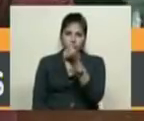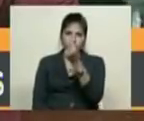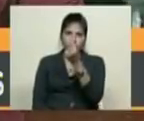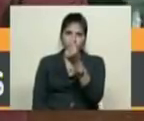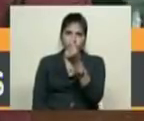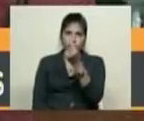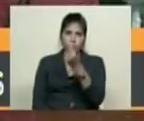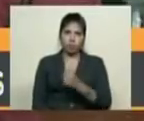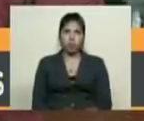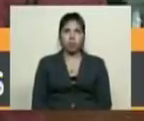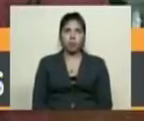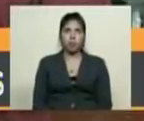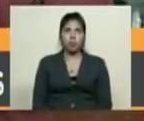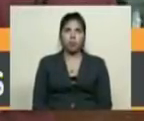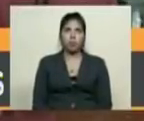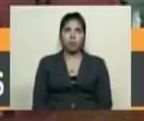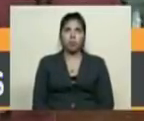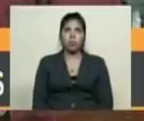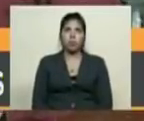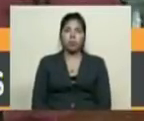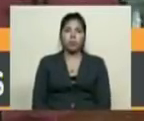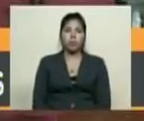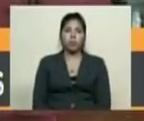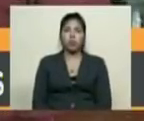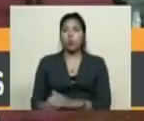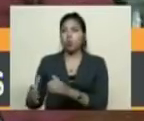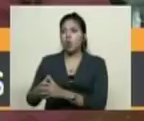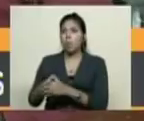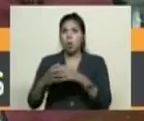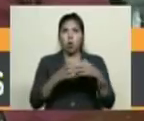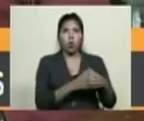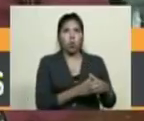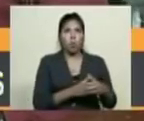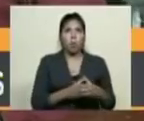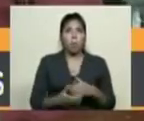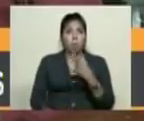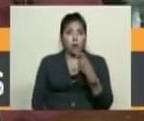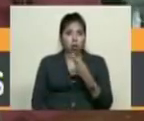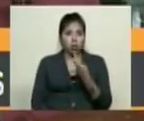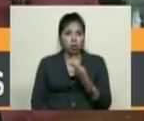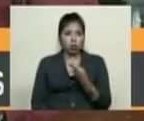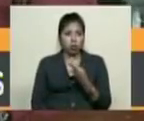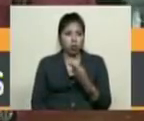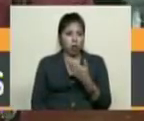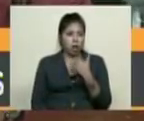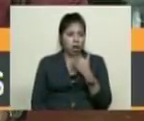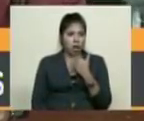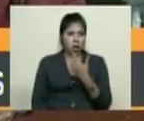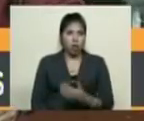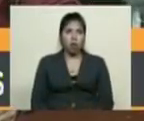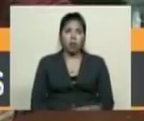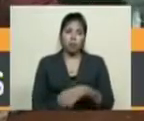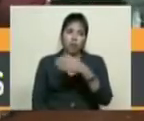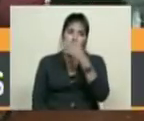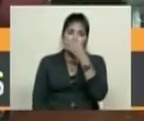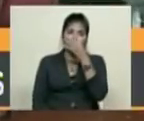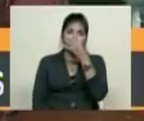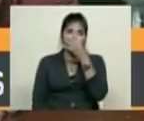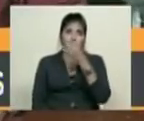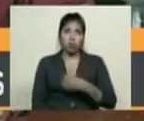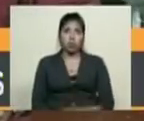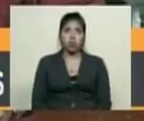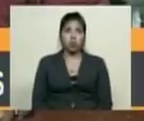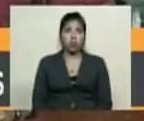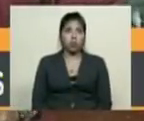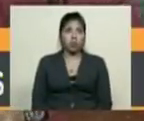sector de poder político regional o como se llame, que los proteja.